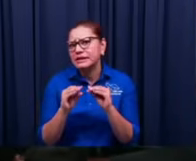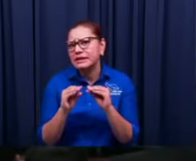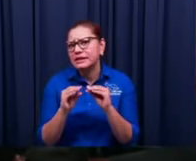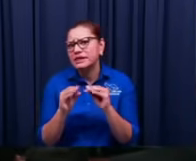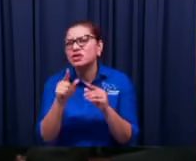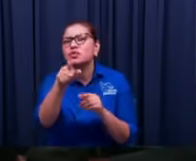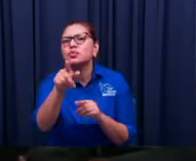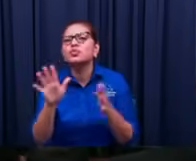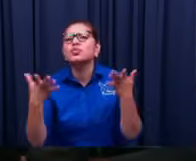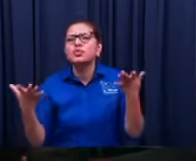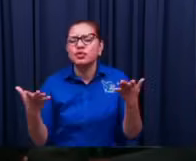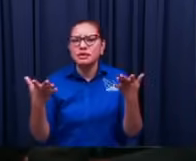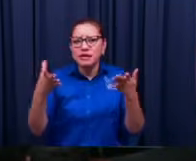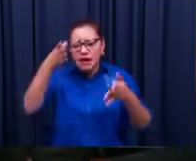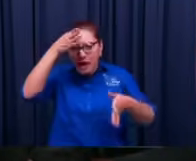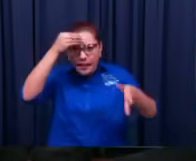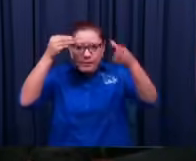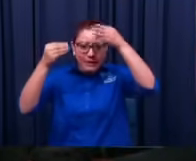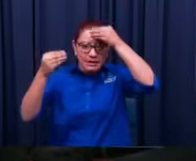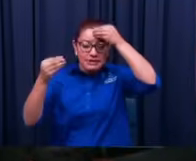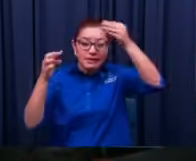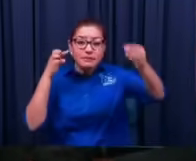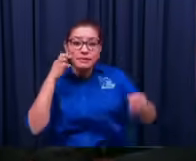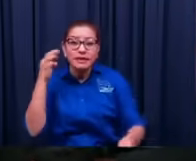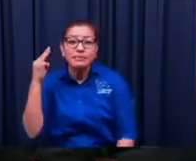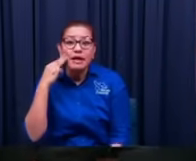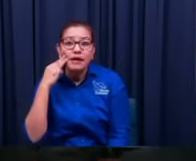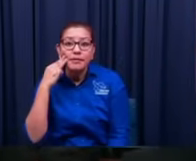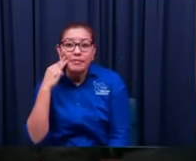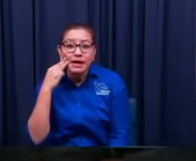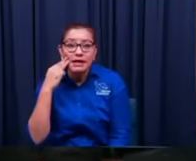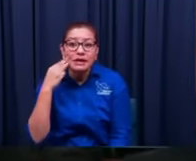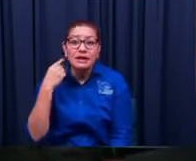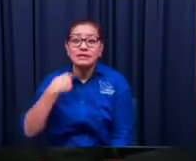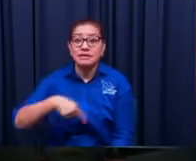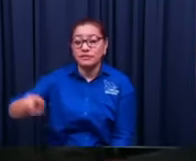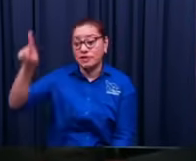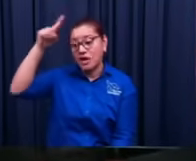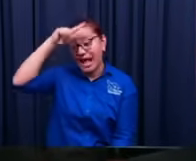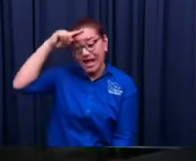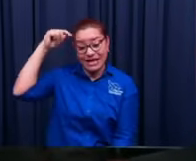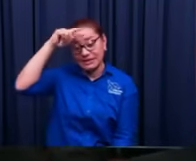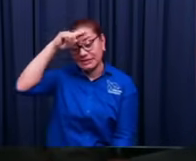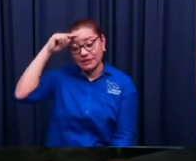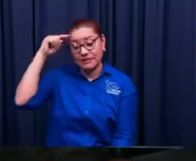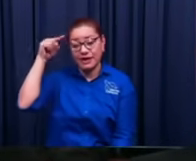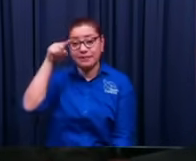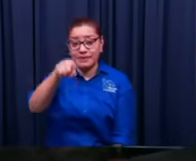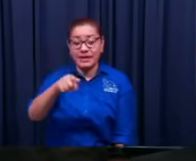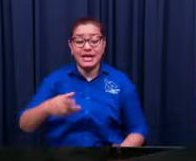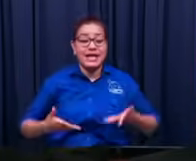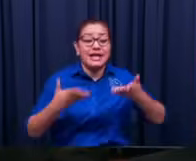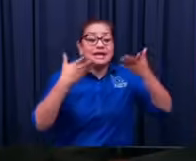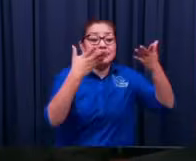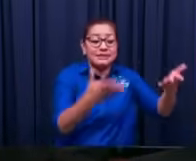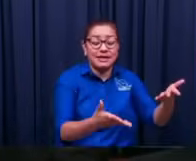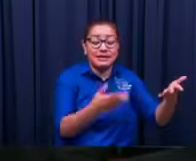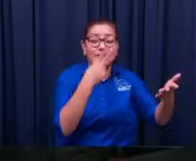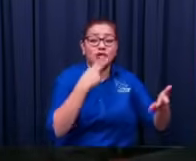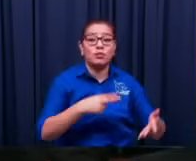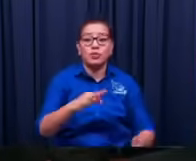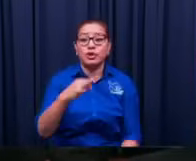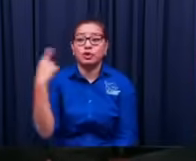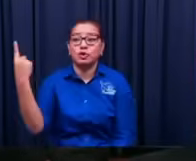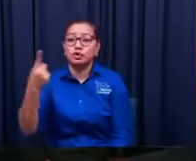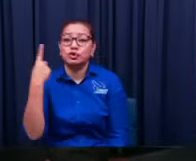¿dónde aprendiste? Y si papá y mamá se fueron a trabajar a Estados Unidos para poderte mantener y toda la